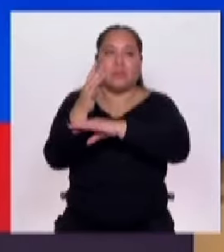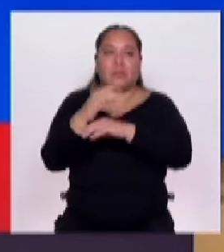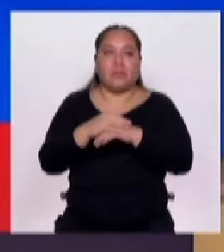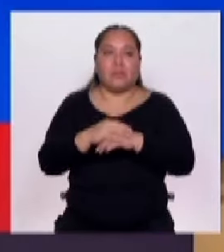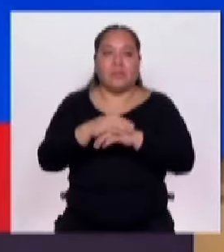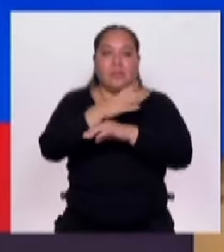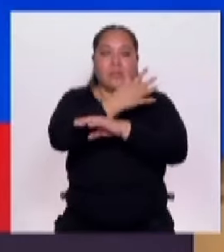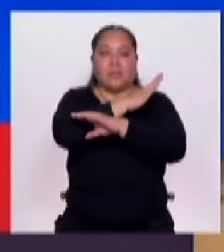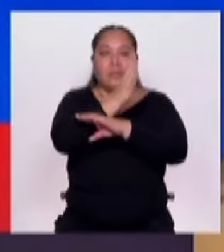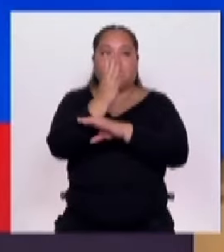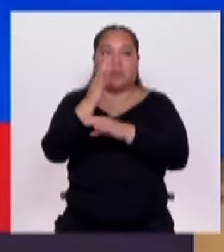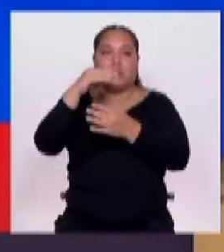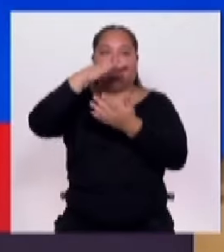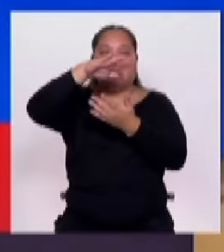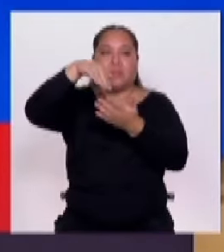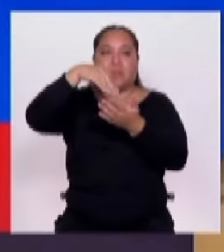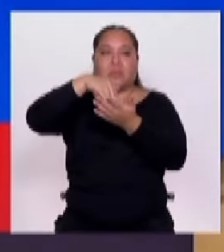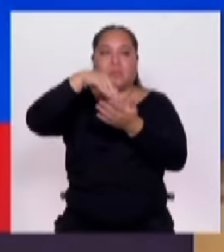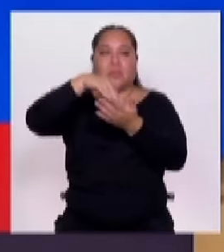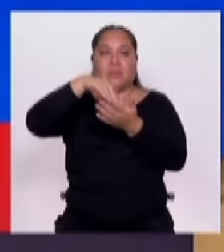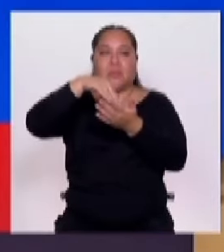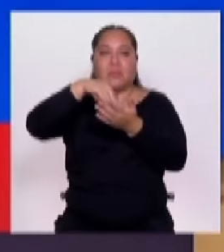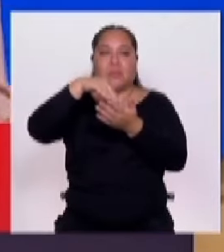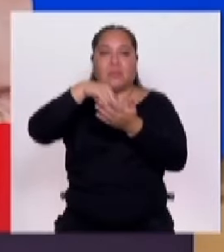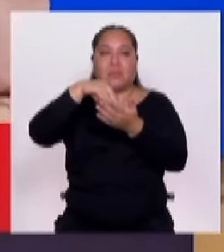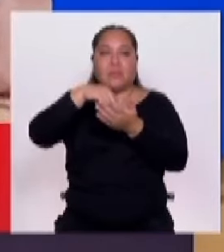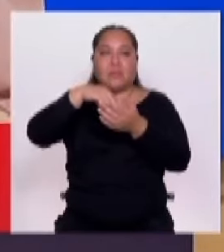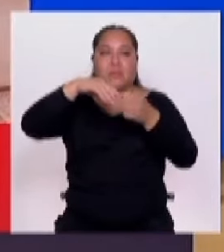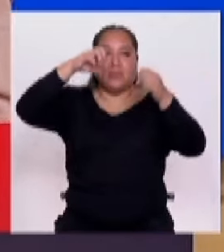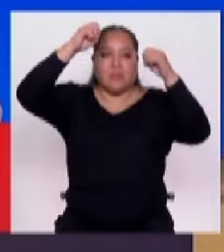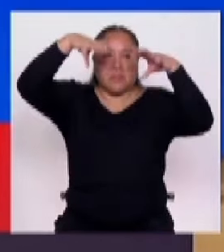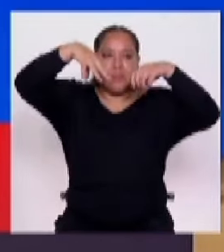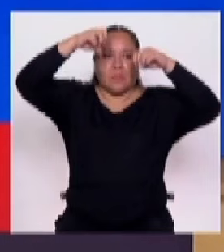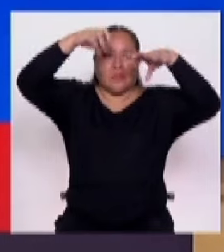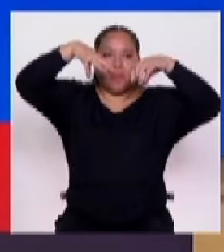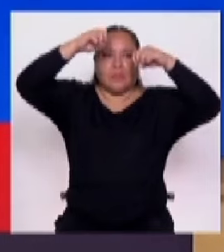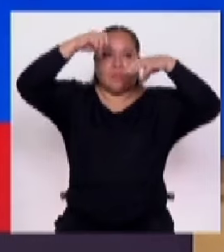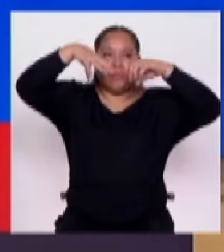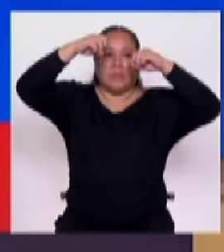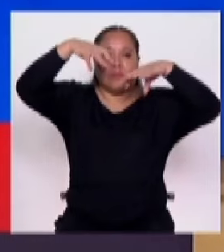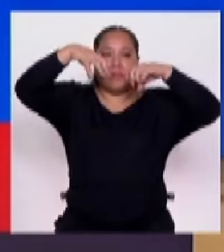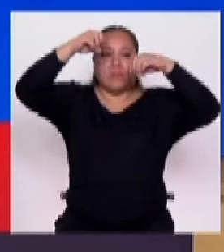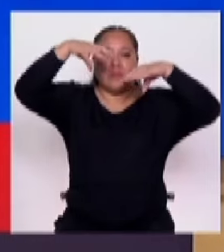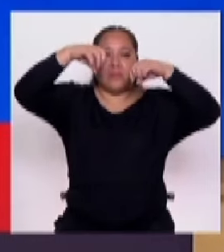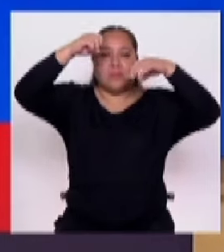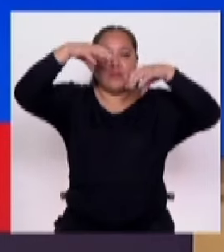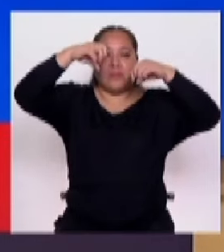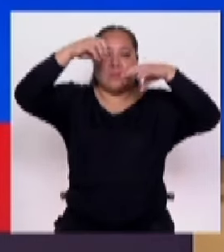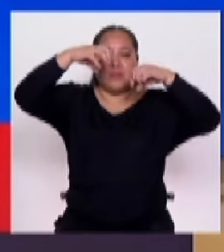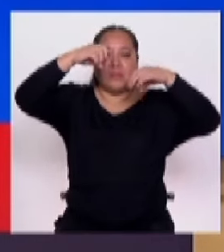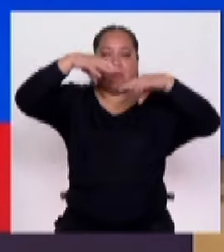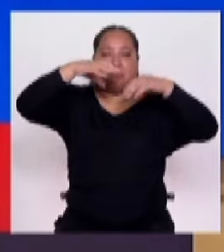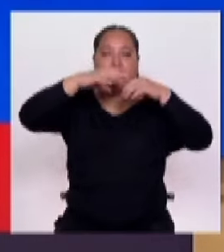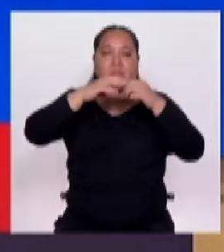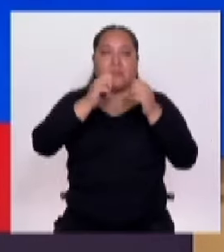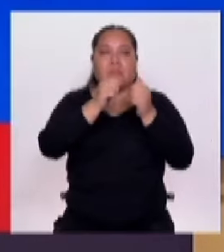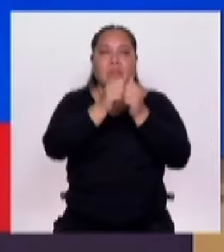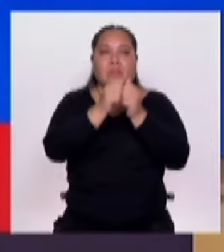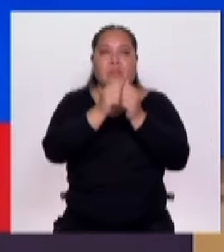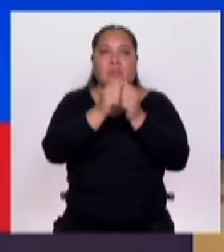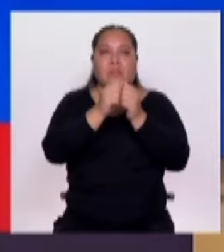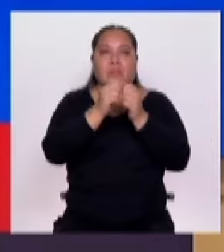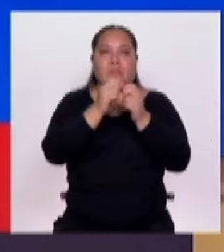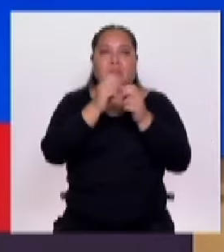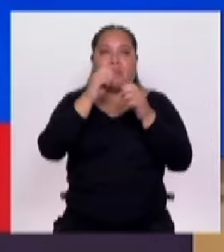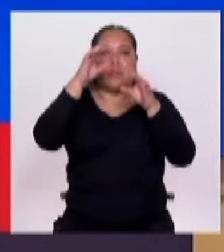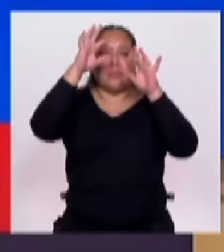la selva central de nuestro país este aviso también es de moderada a fuerte intensidad y va a estar acompañadas también estas lluvias como ya